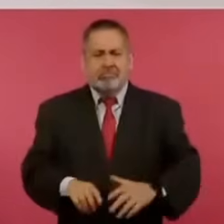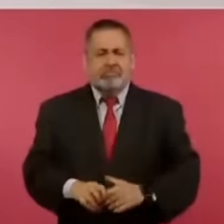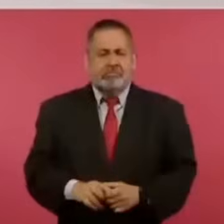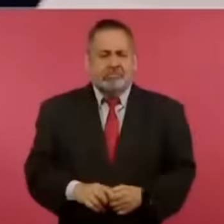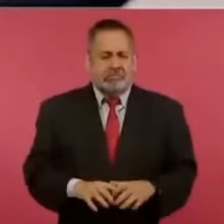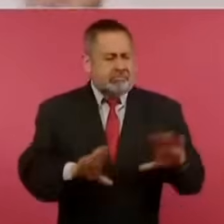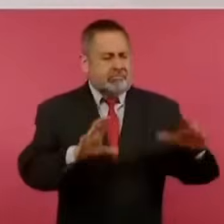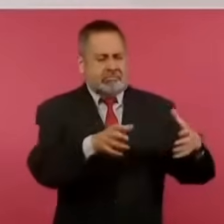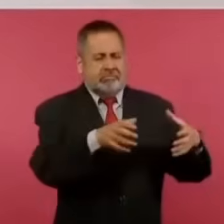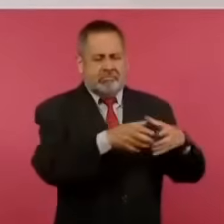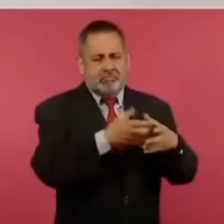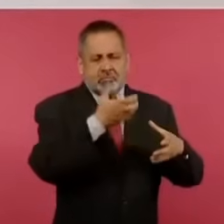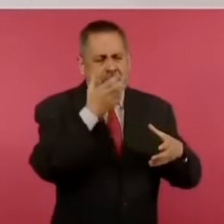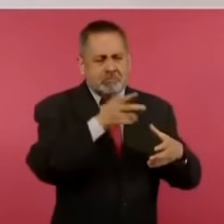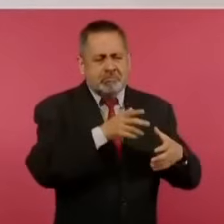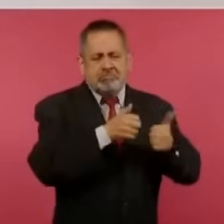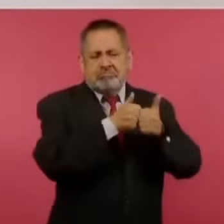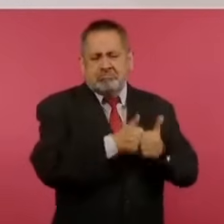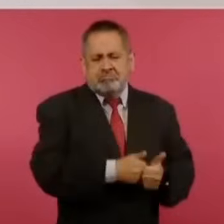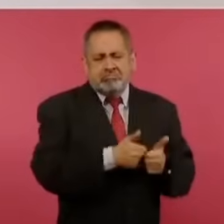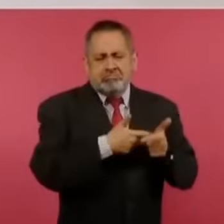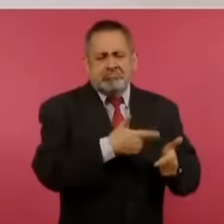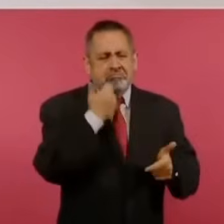del bloque conservador.